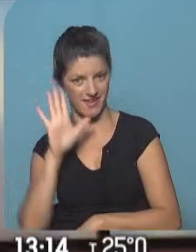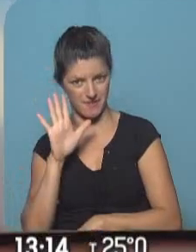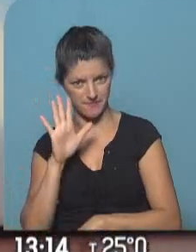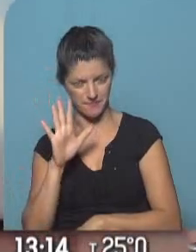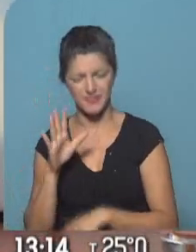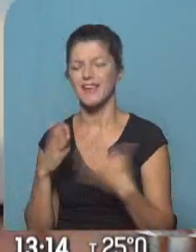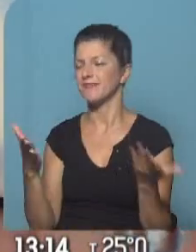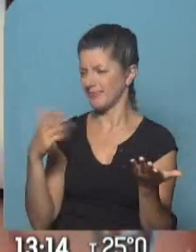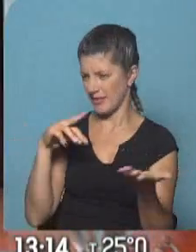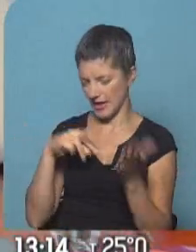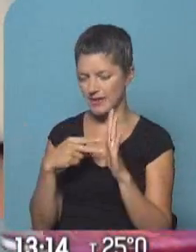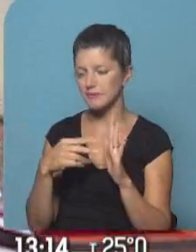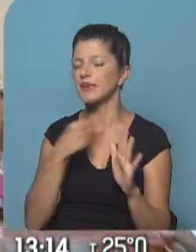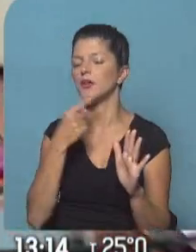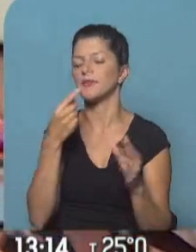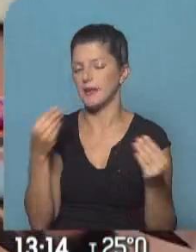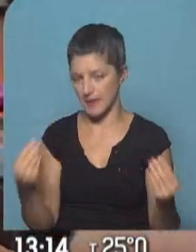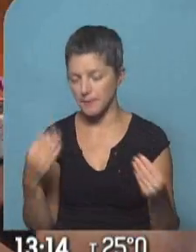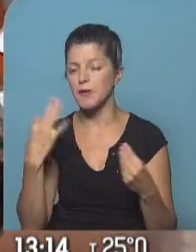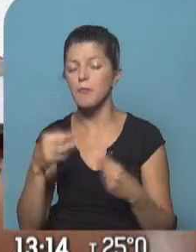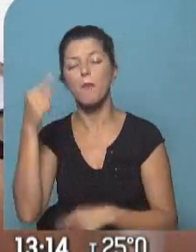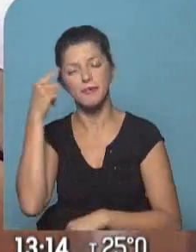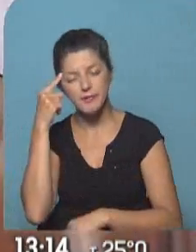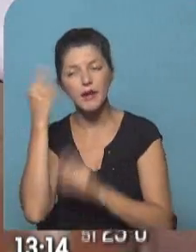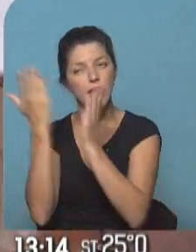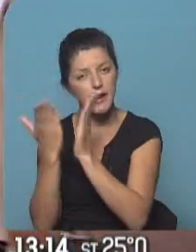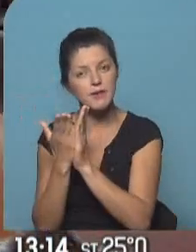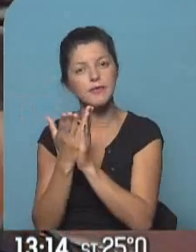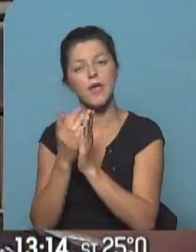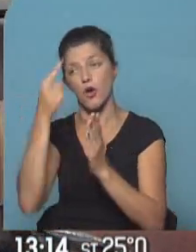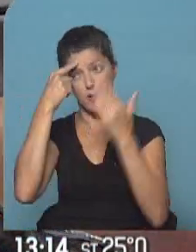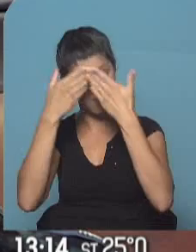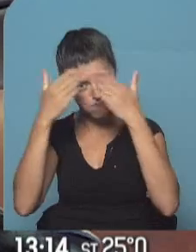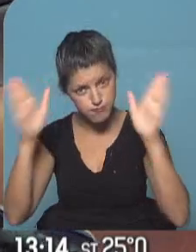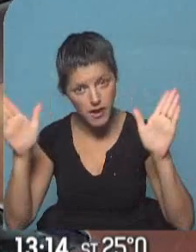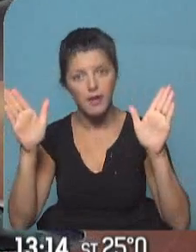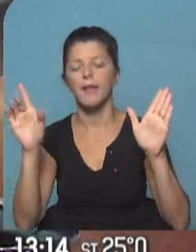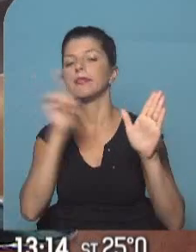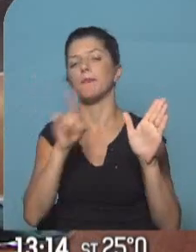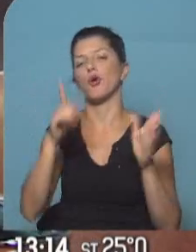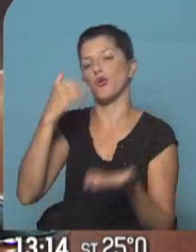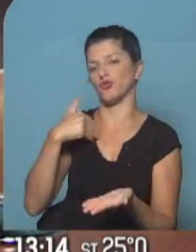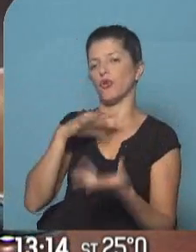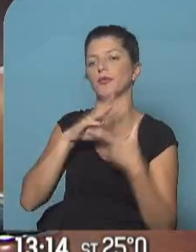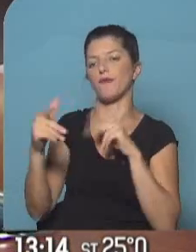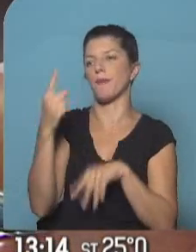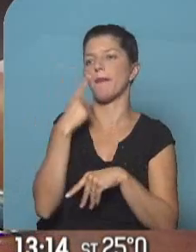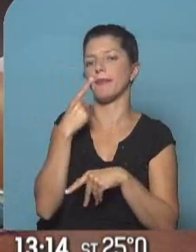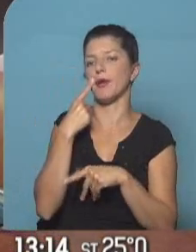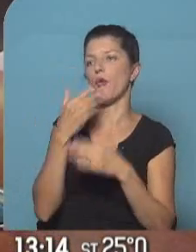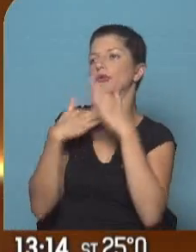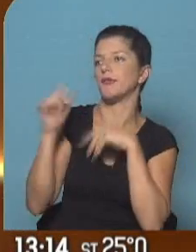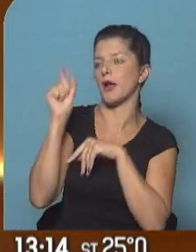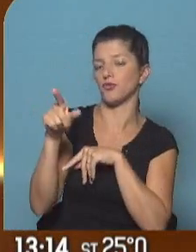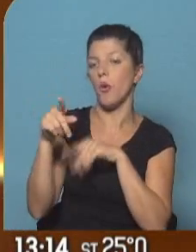ojos, de una forma un poco abierta, tampoco tratar de justificar todo de este lado donde estamos nosotros, pero hay